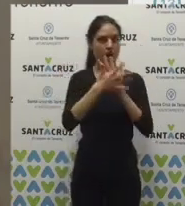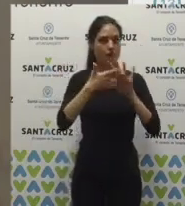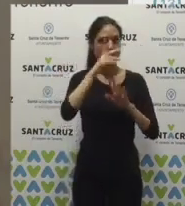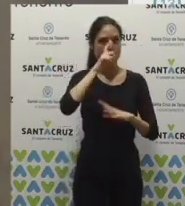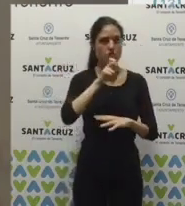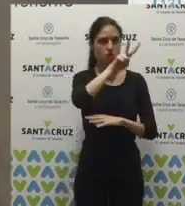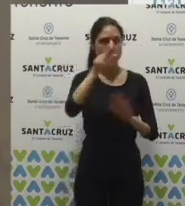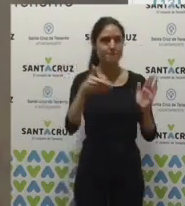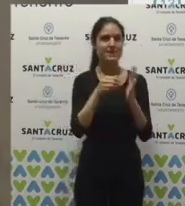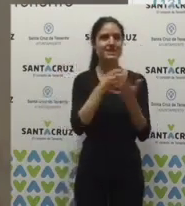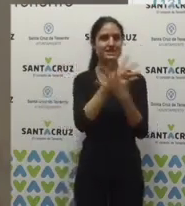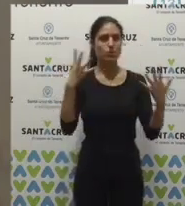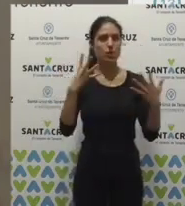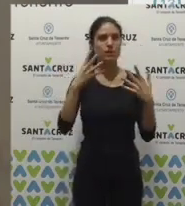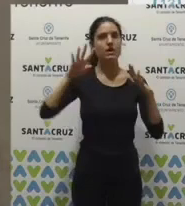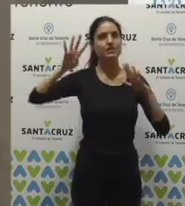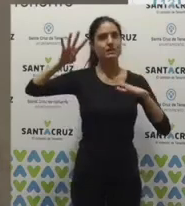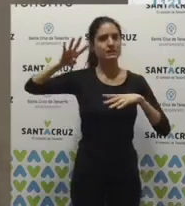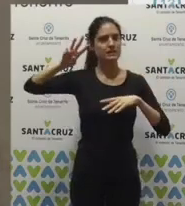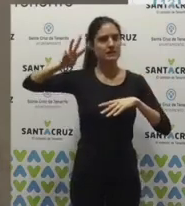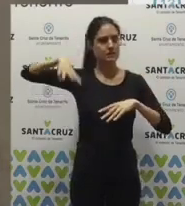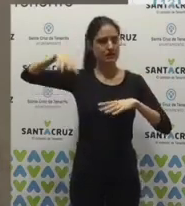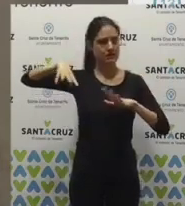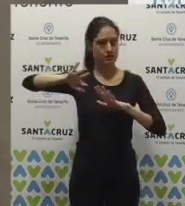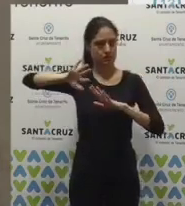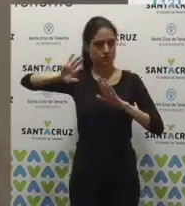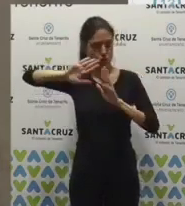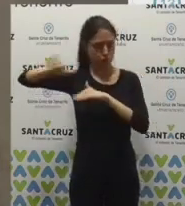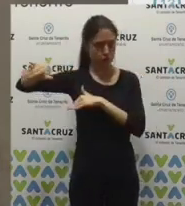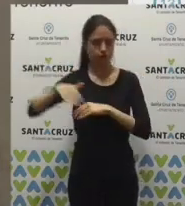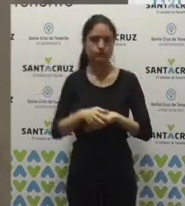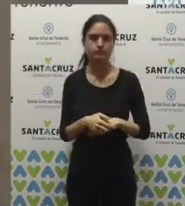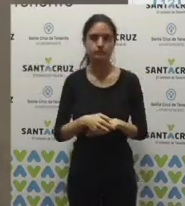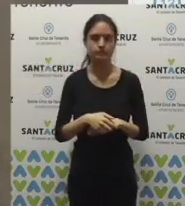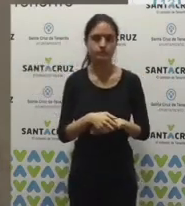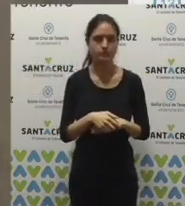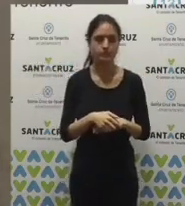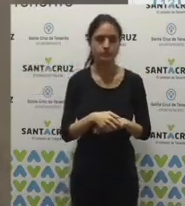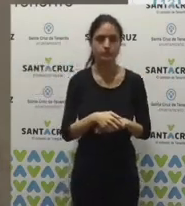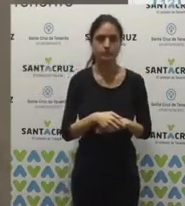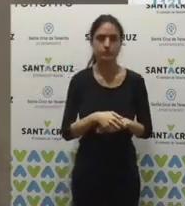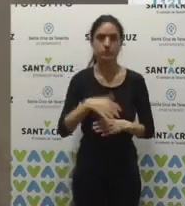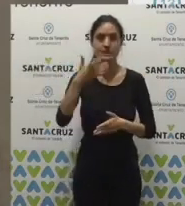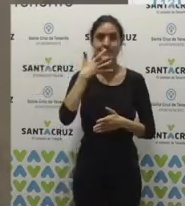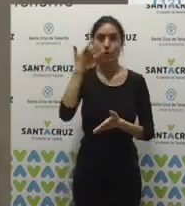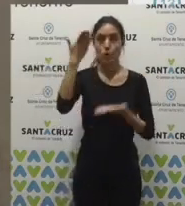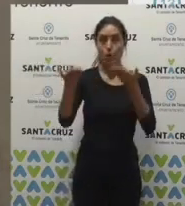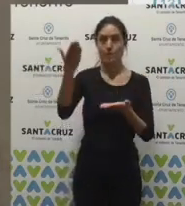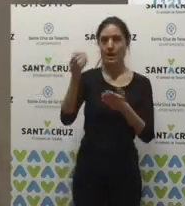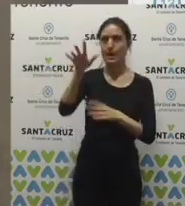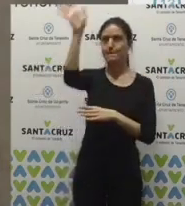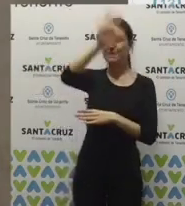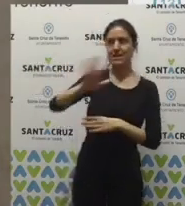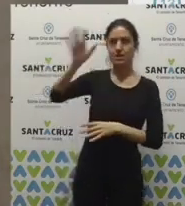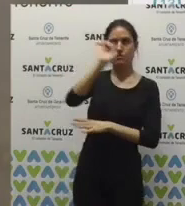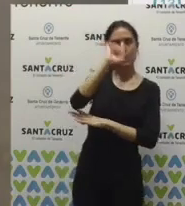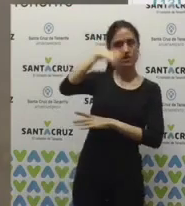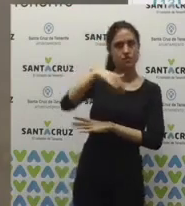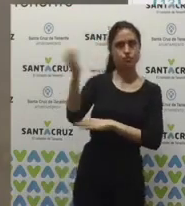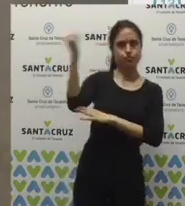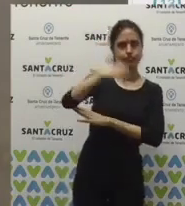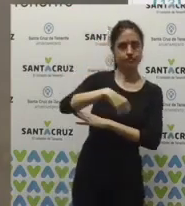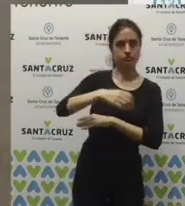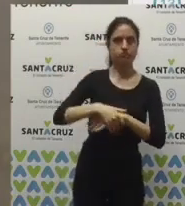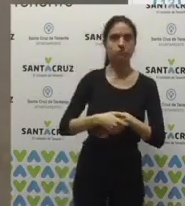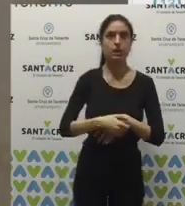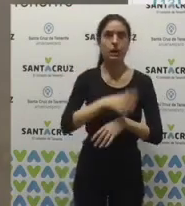3,5 por ciento por encima de la media nacional pues la finalidad de este objetivo solicitamos que